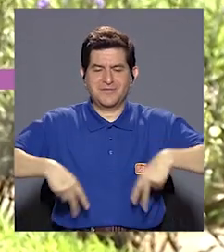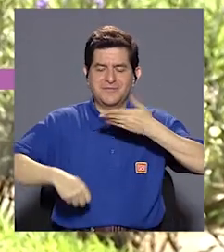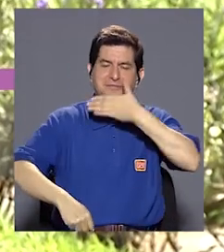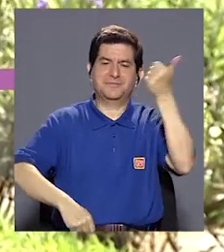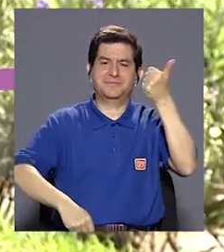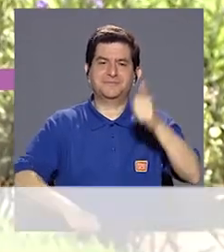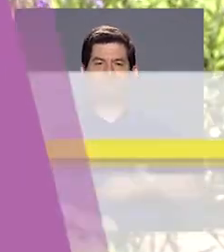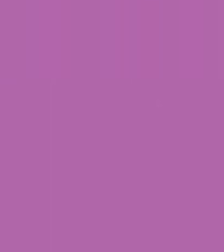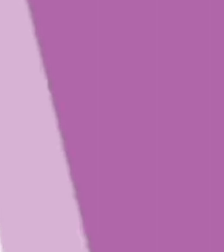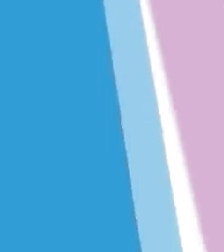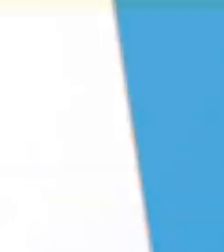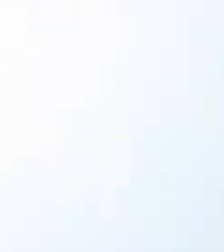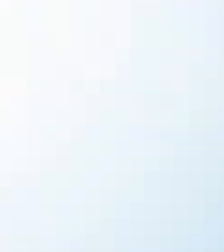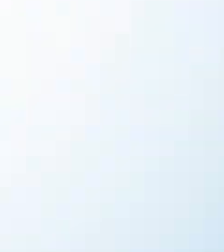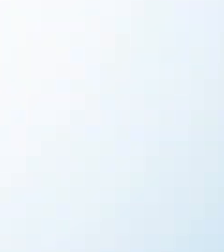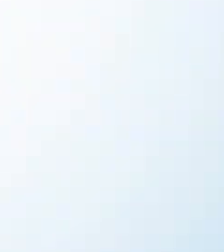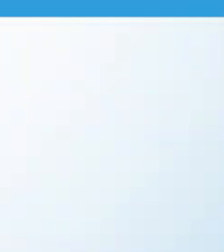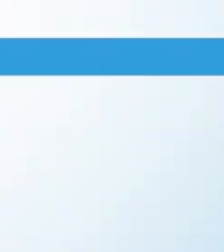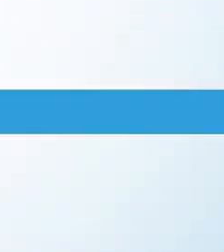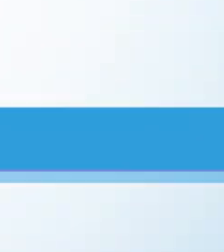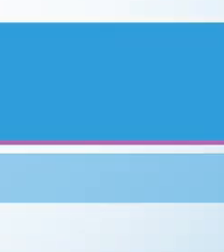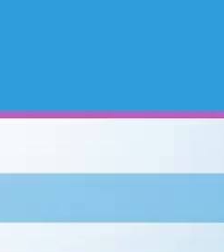más de Vivir Mejor.